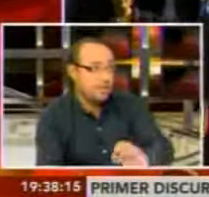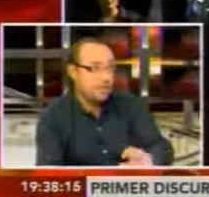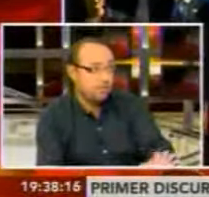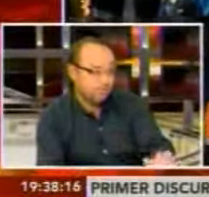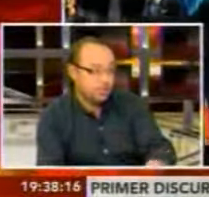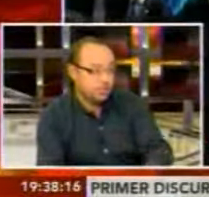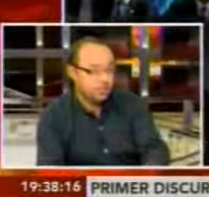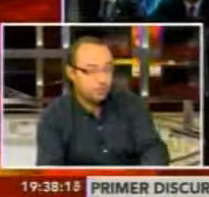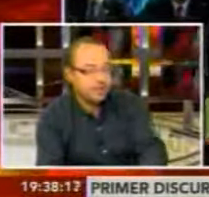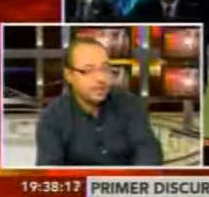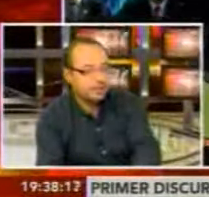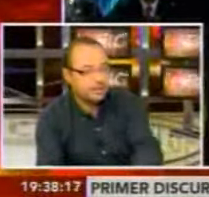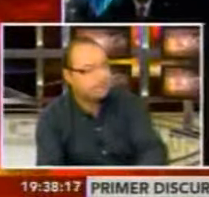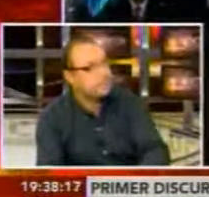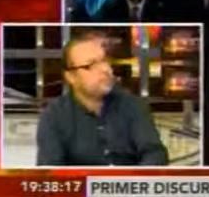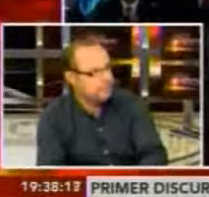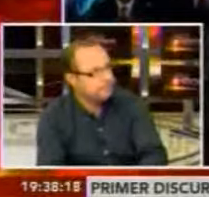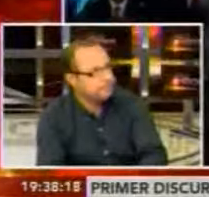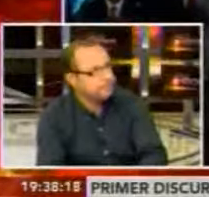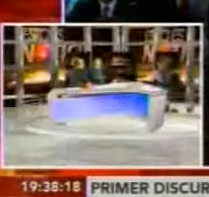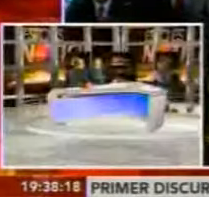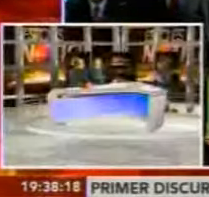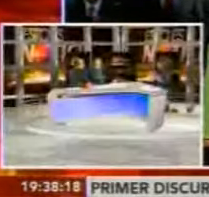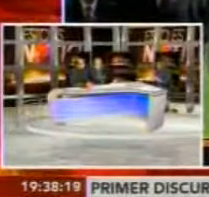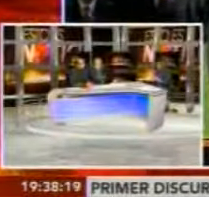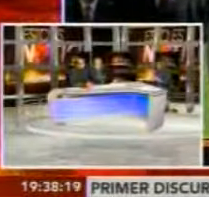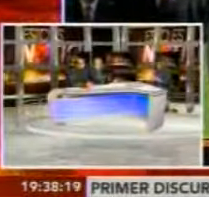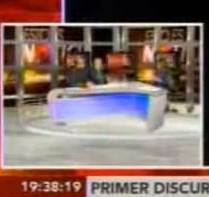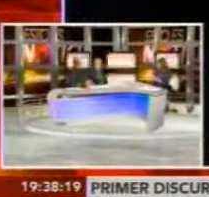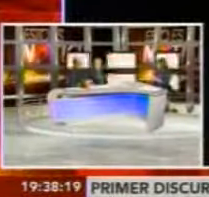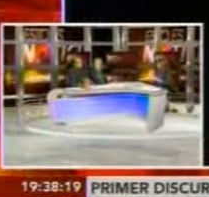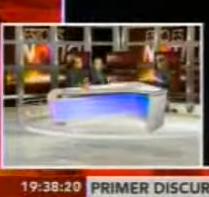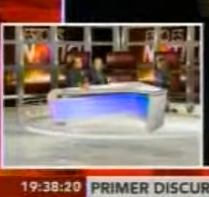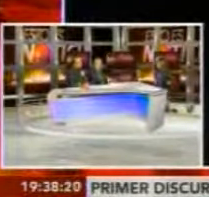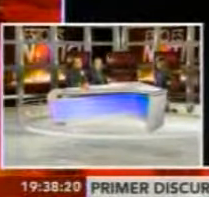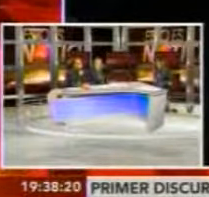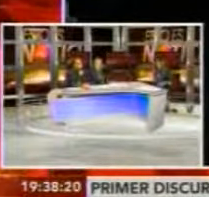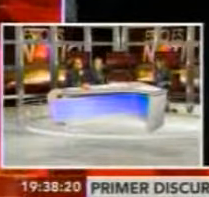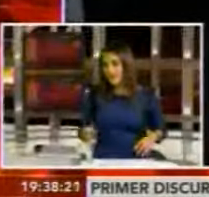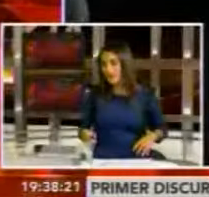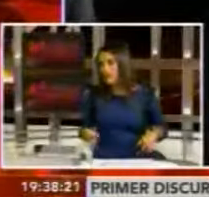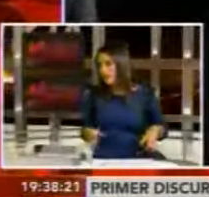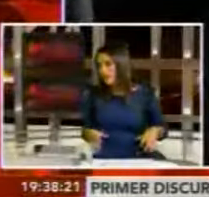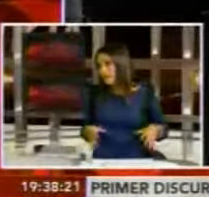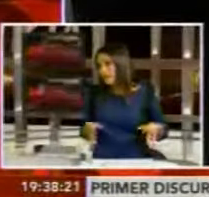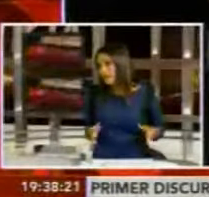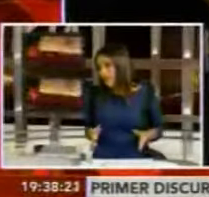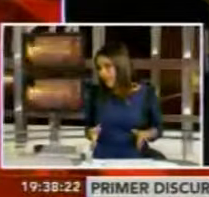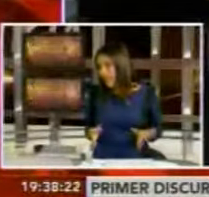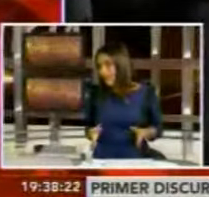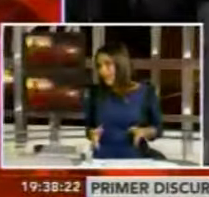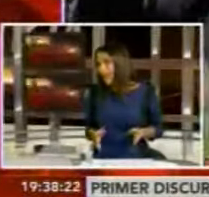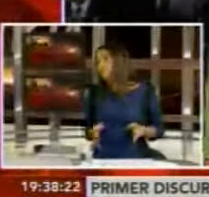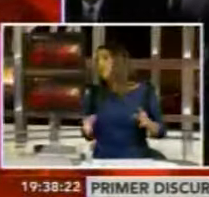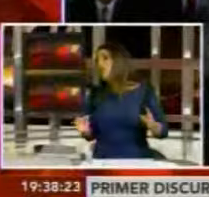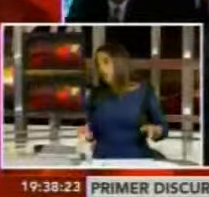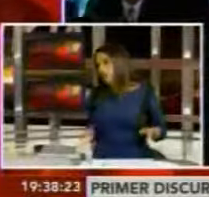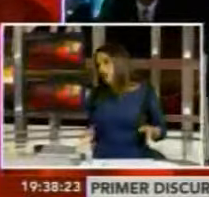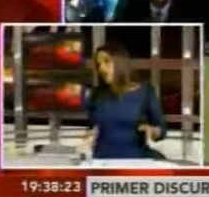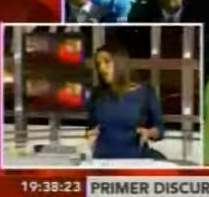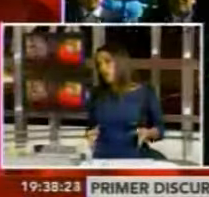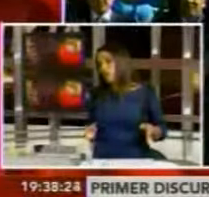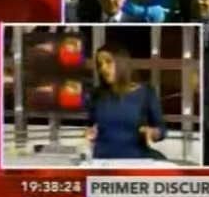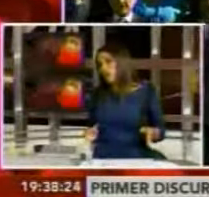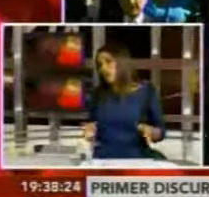Pueden convivir, disculpa Mauricio, posturas tan distantes como la del Partido Comunista y la Democracia Cristiana en relación a lo que ocurre con violaciones a los derechos humanos o la